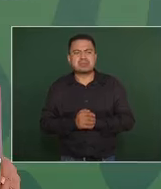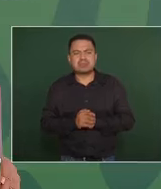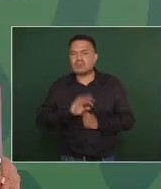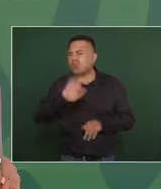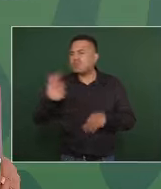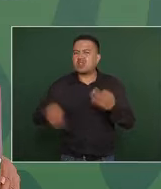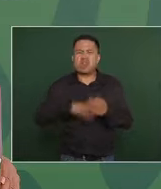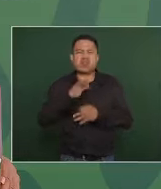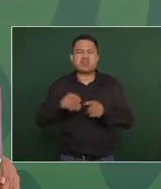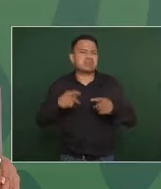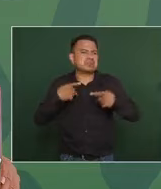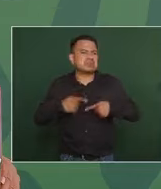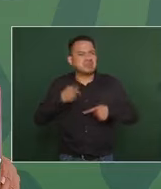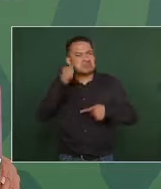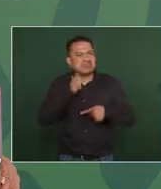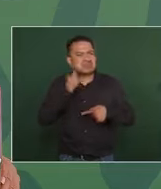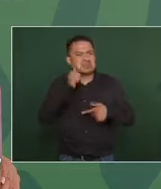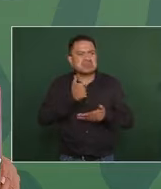la gente ayuda,